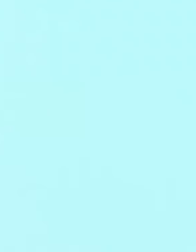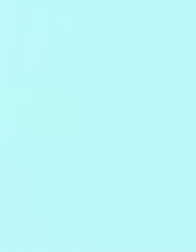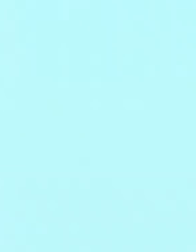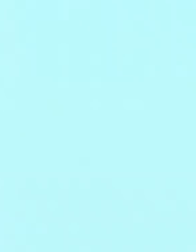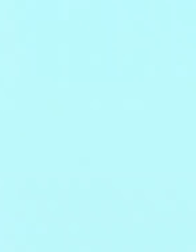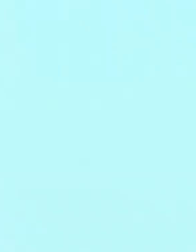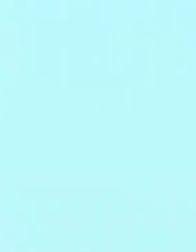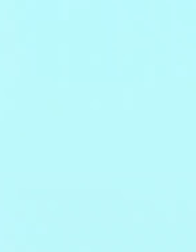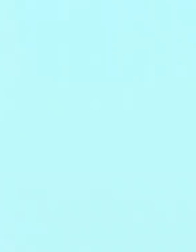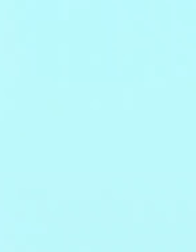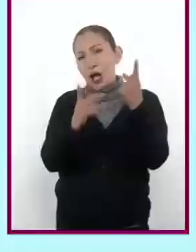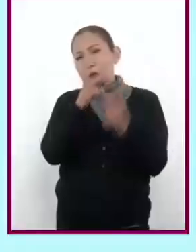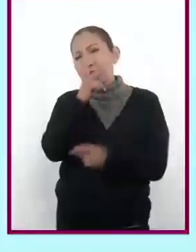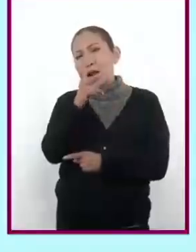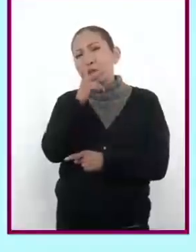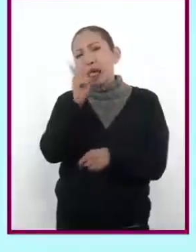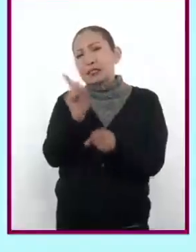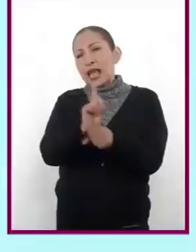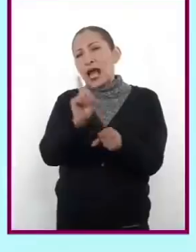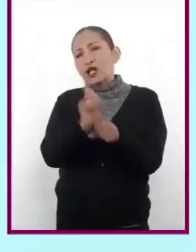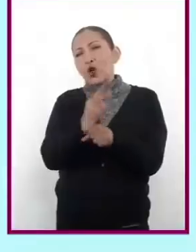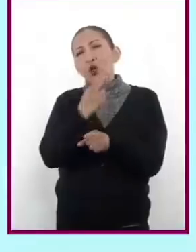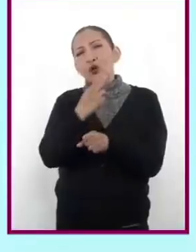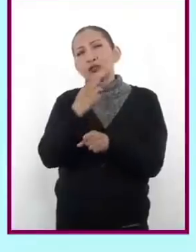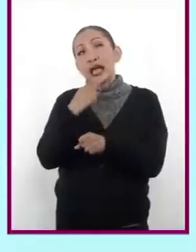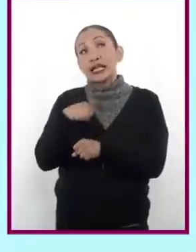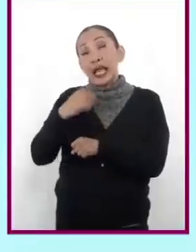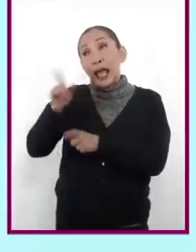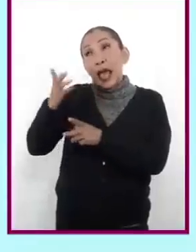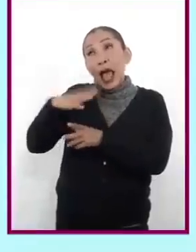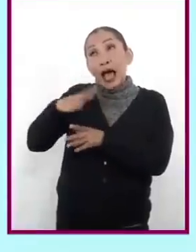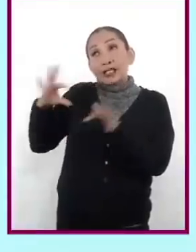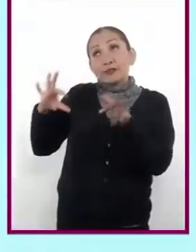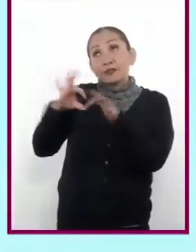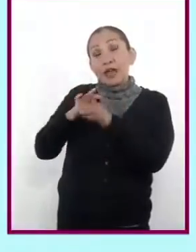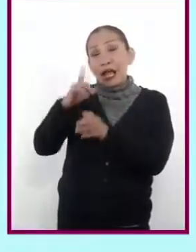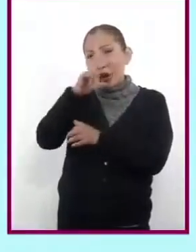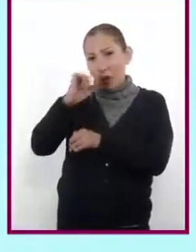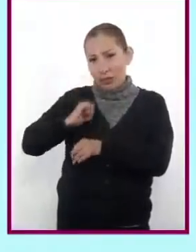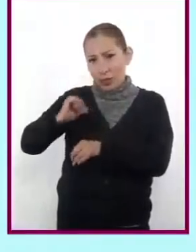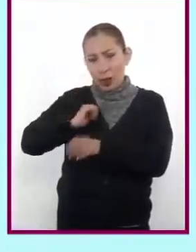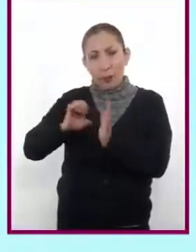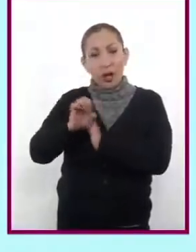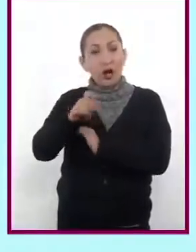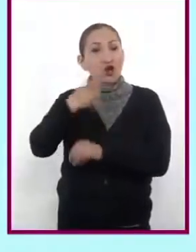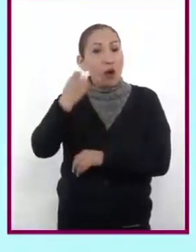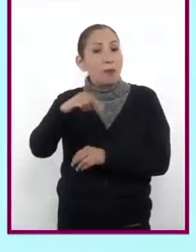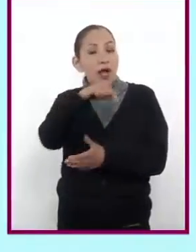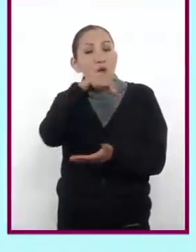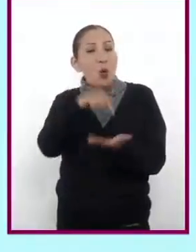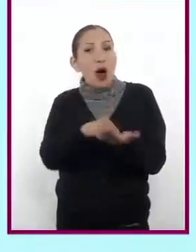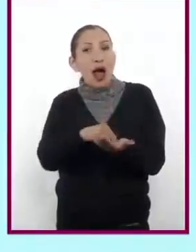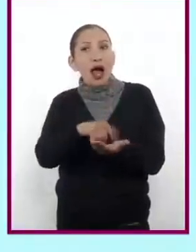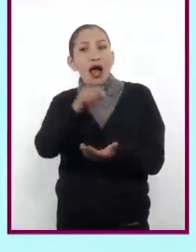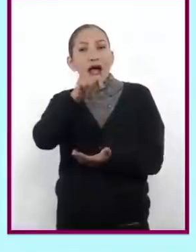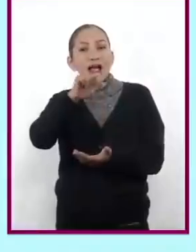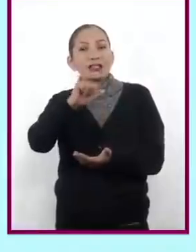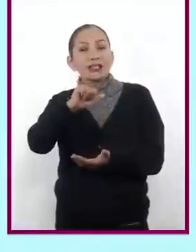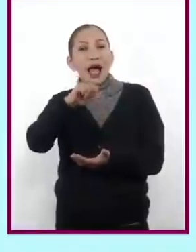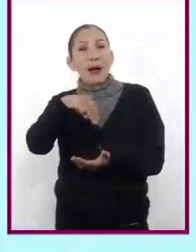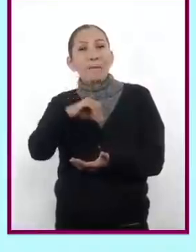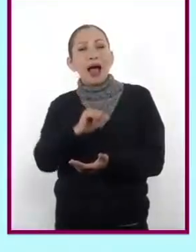Piensen en palabras que usan a diario y que provengan de una lengua originaria. Por ejemplo, nombres de lugares como